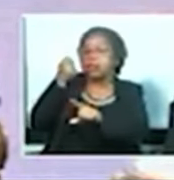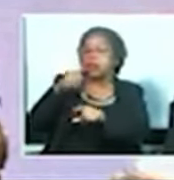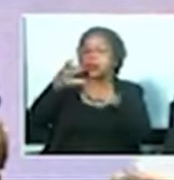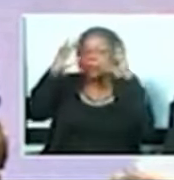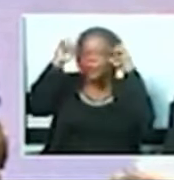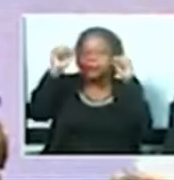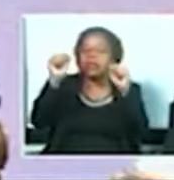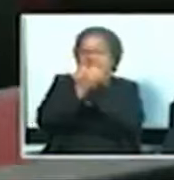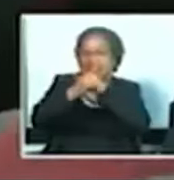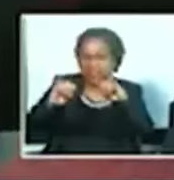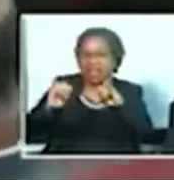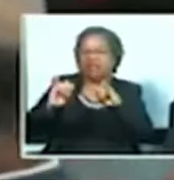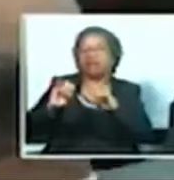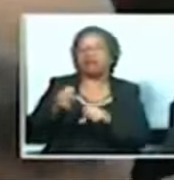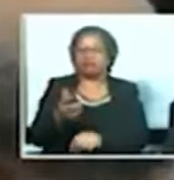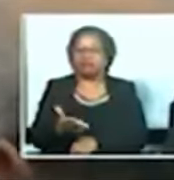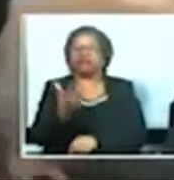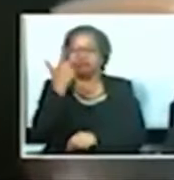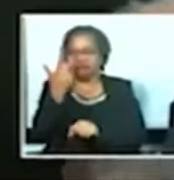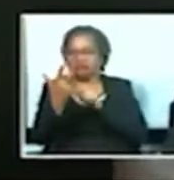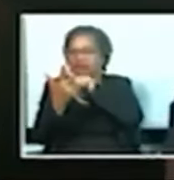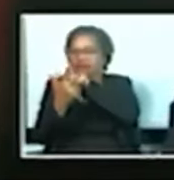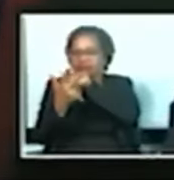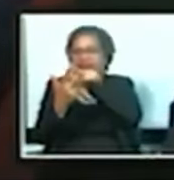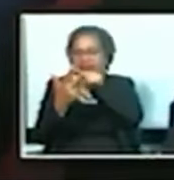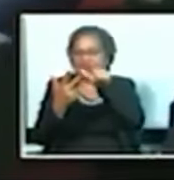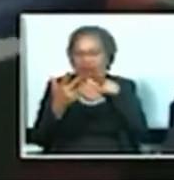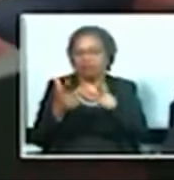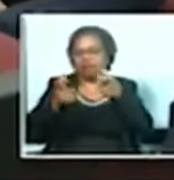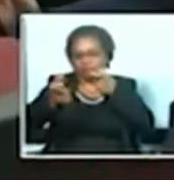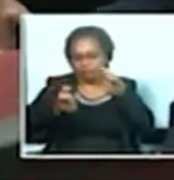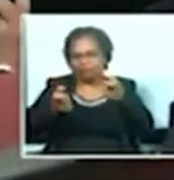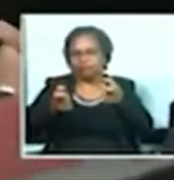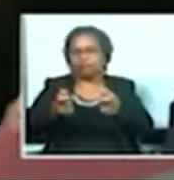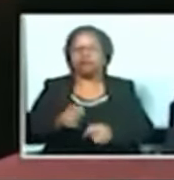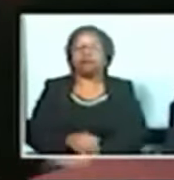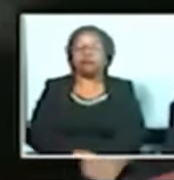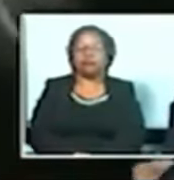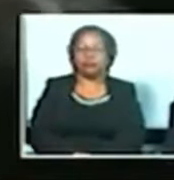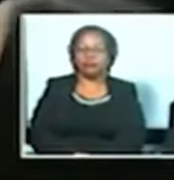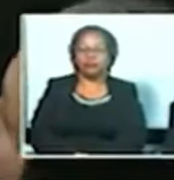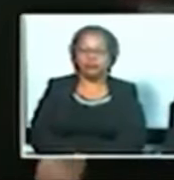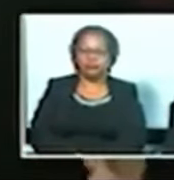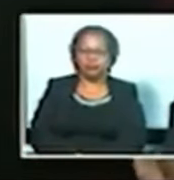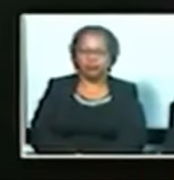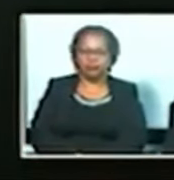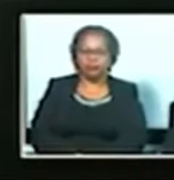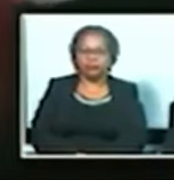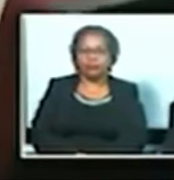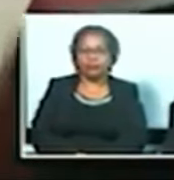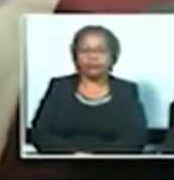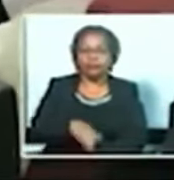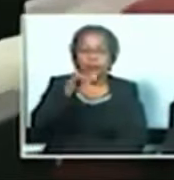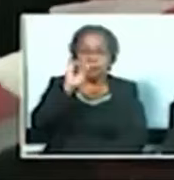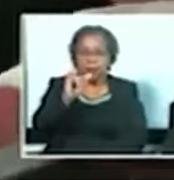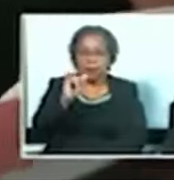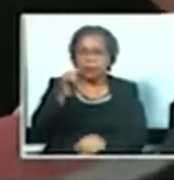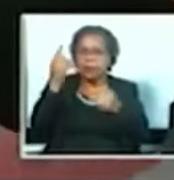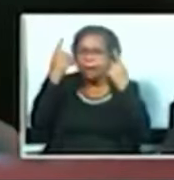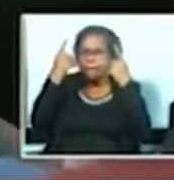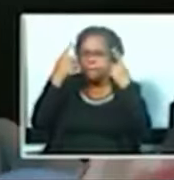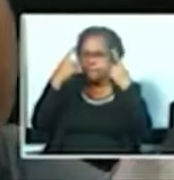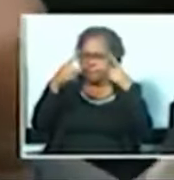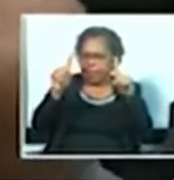es un poco resumiendo lo que tiene que ver con esta ley. También dice la ley de distritos judiciales de